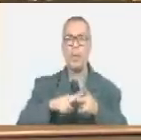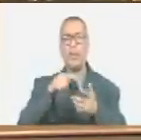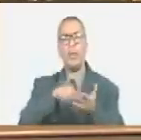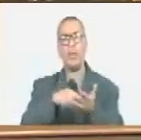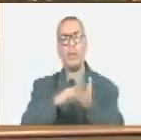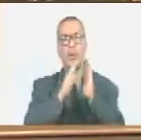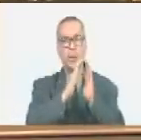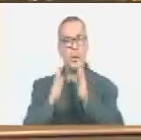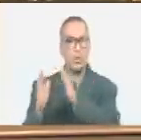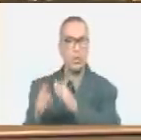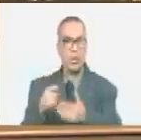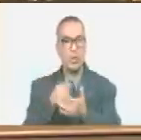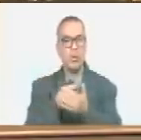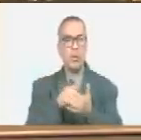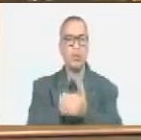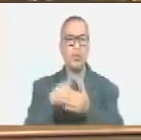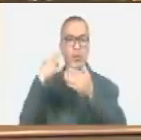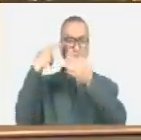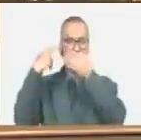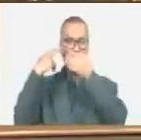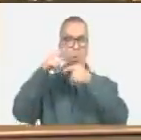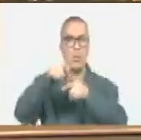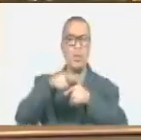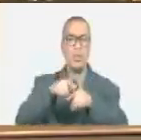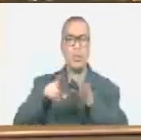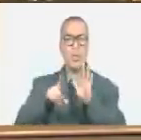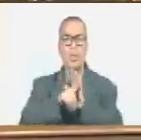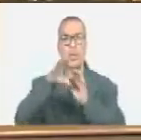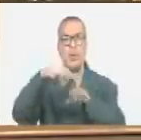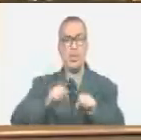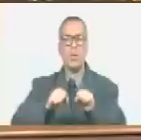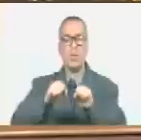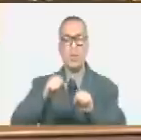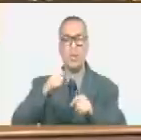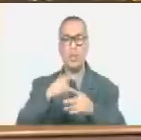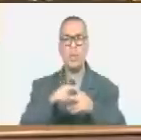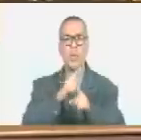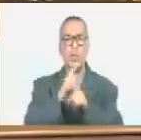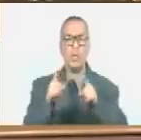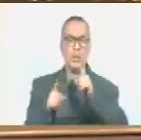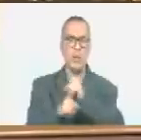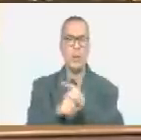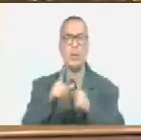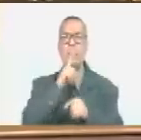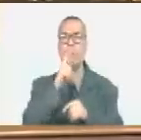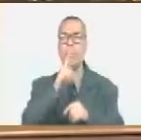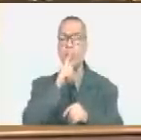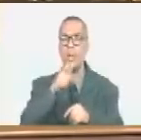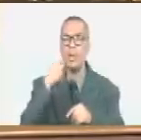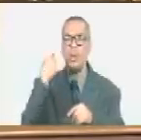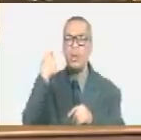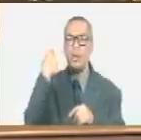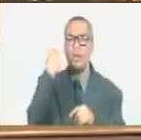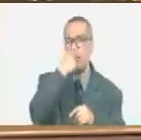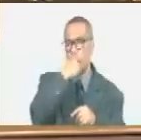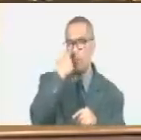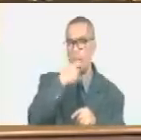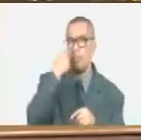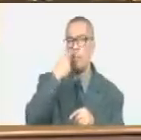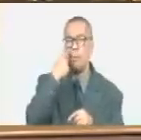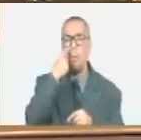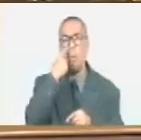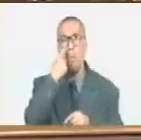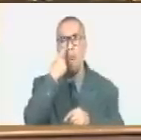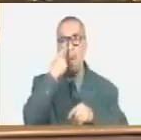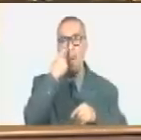organizada, financiamiento al terrorismo, legitimación de capitales y tráfico ilícito de sustancias psicotrópicas